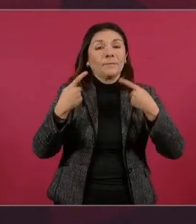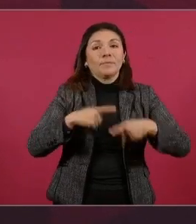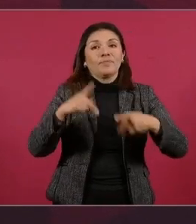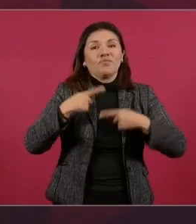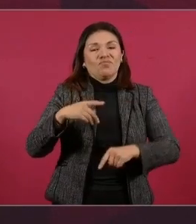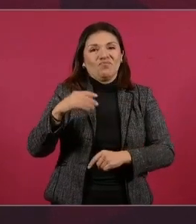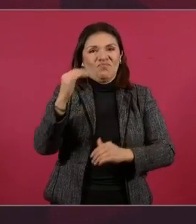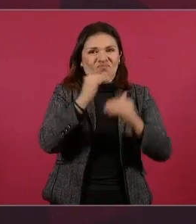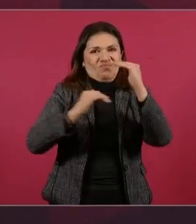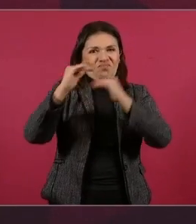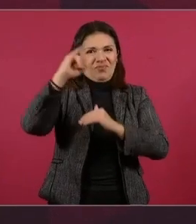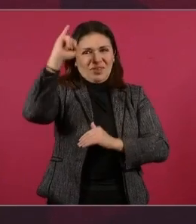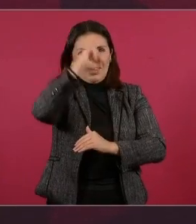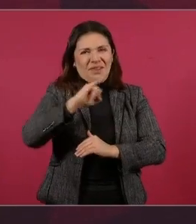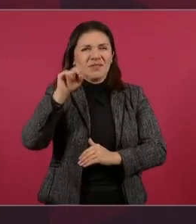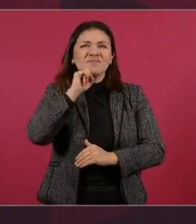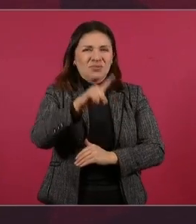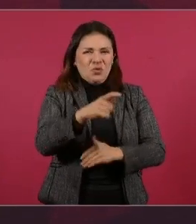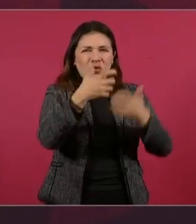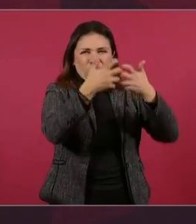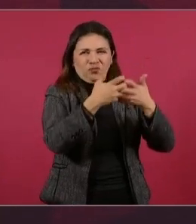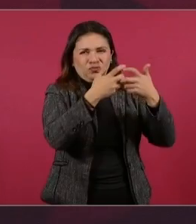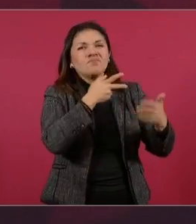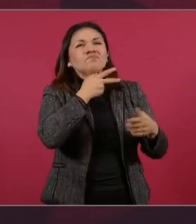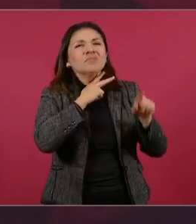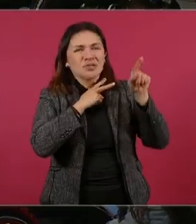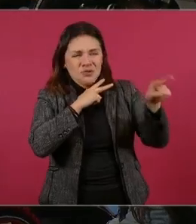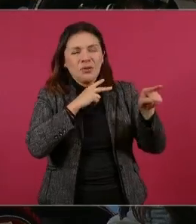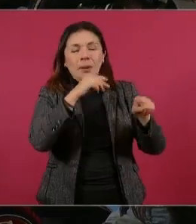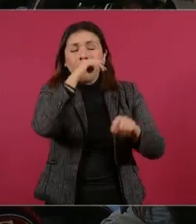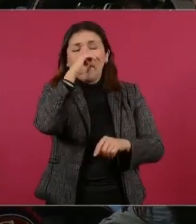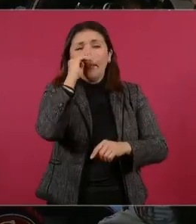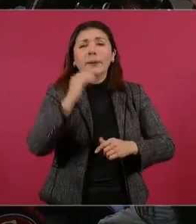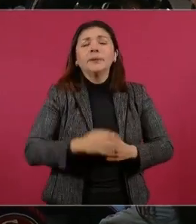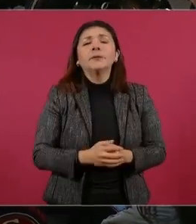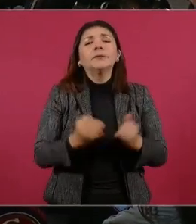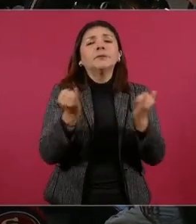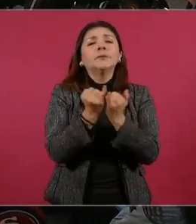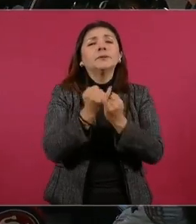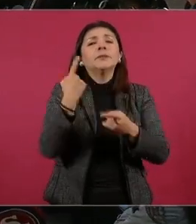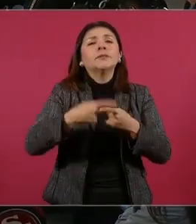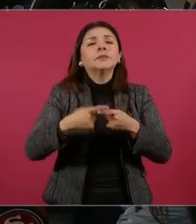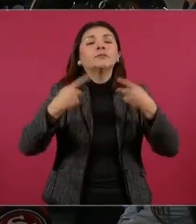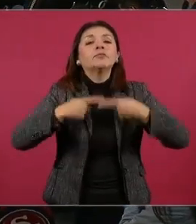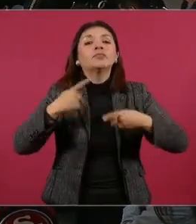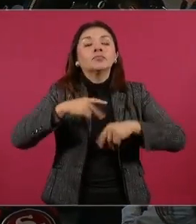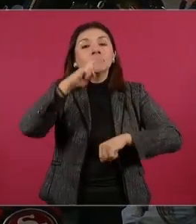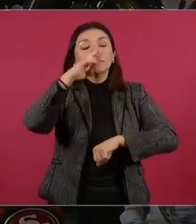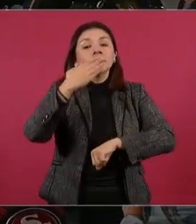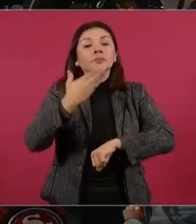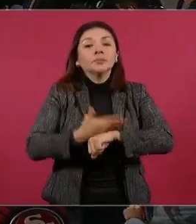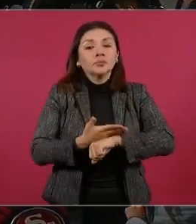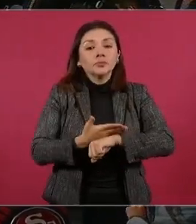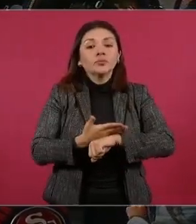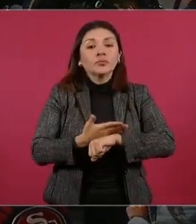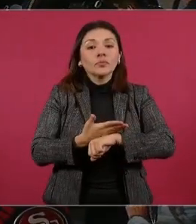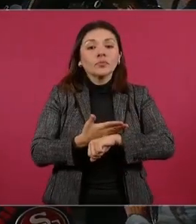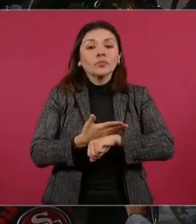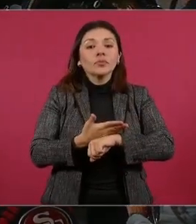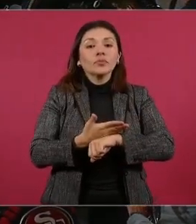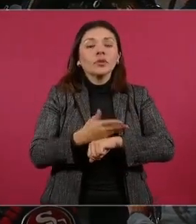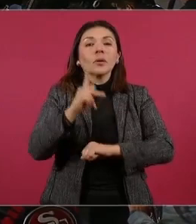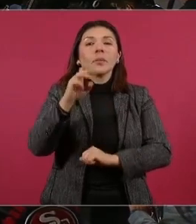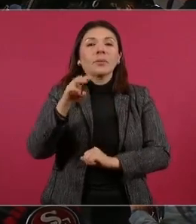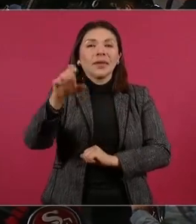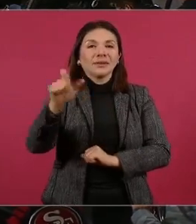gerente de la refinería y a los responsables de